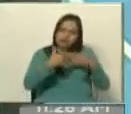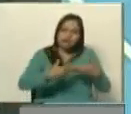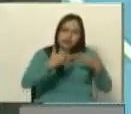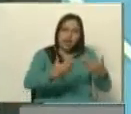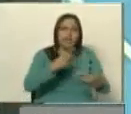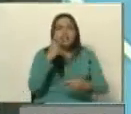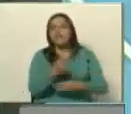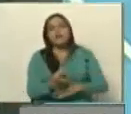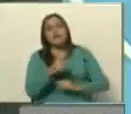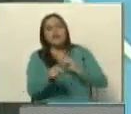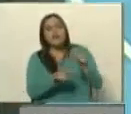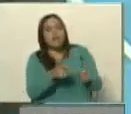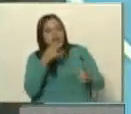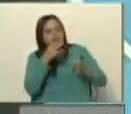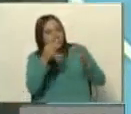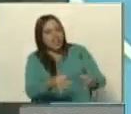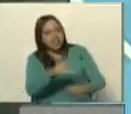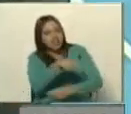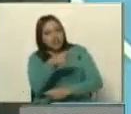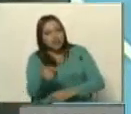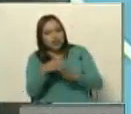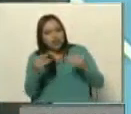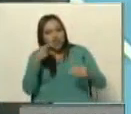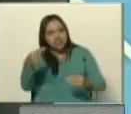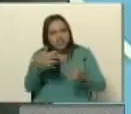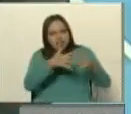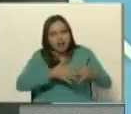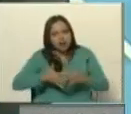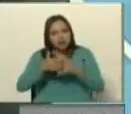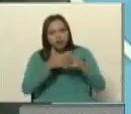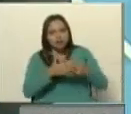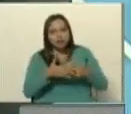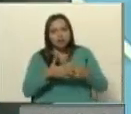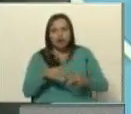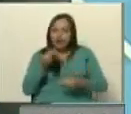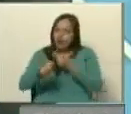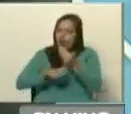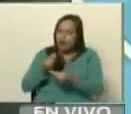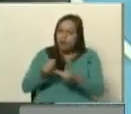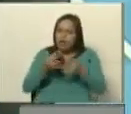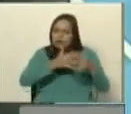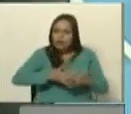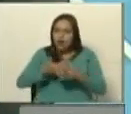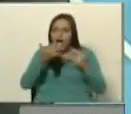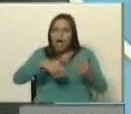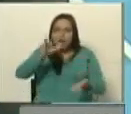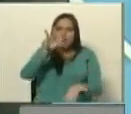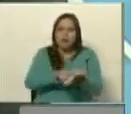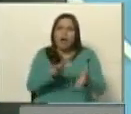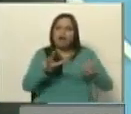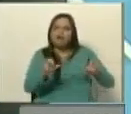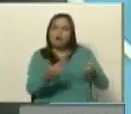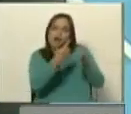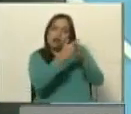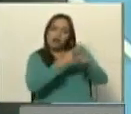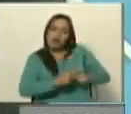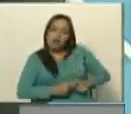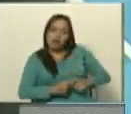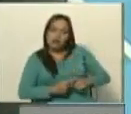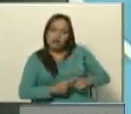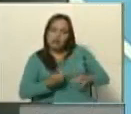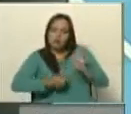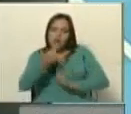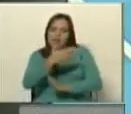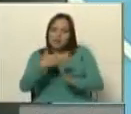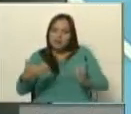lo que sucede en Estados Unidos. O sea, ¿cómo es posible que ahora en Estados Unidos se apruebe un nuevo presupuesto donde más de la mitad